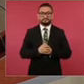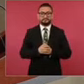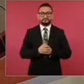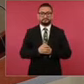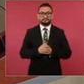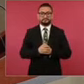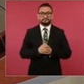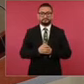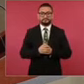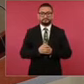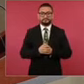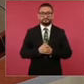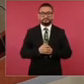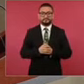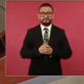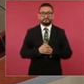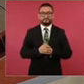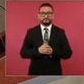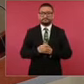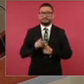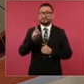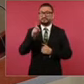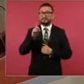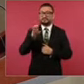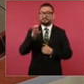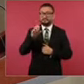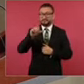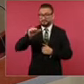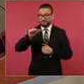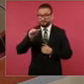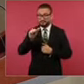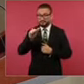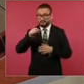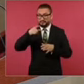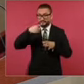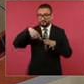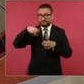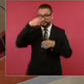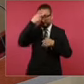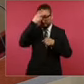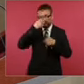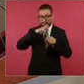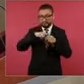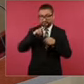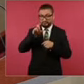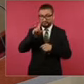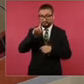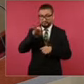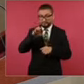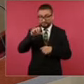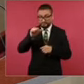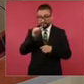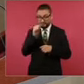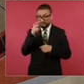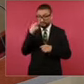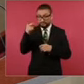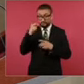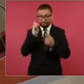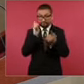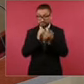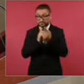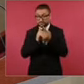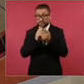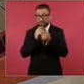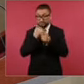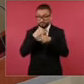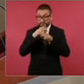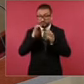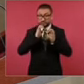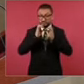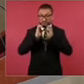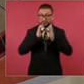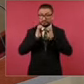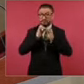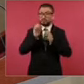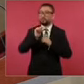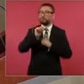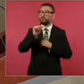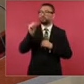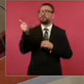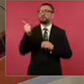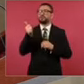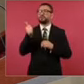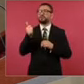Si aparte de los agentes de la DEA o directivos de la DEA, ¿tuviste alguna entrevista con